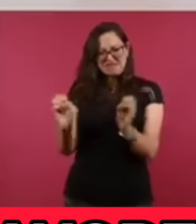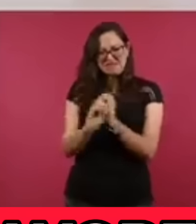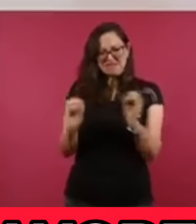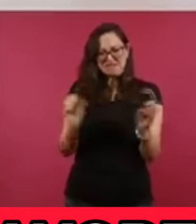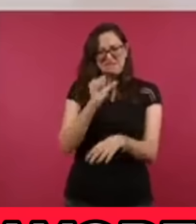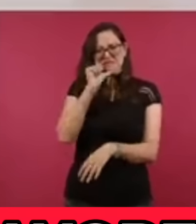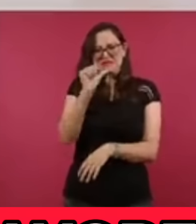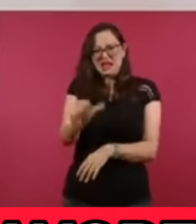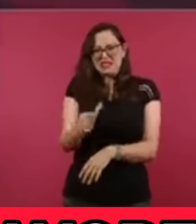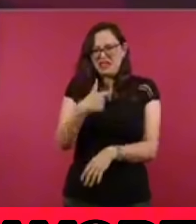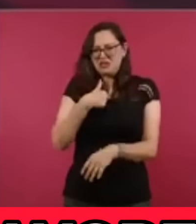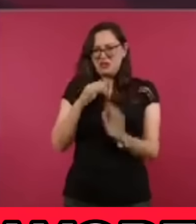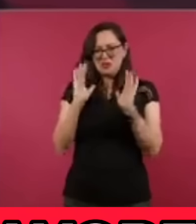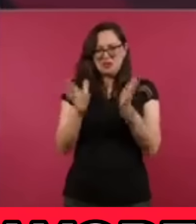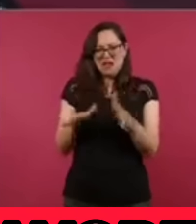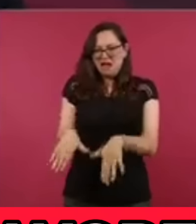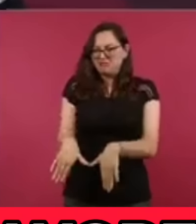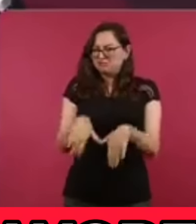¿En